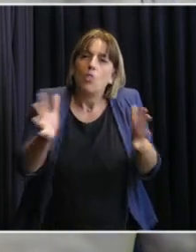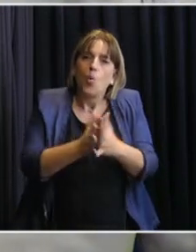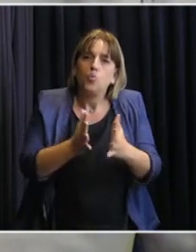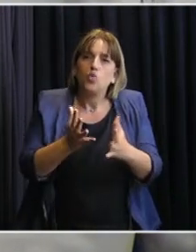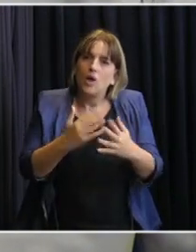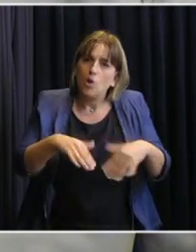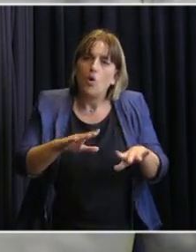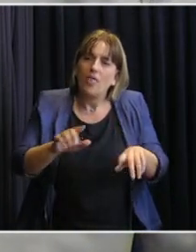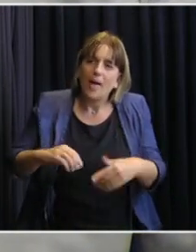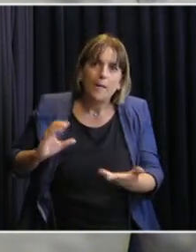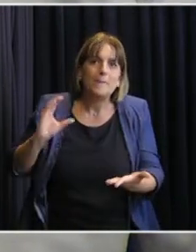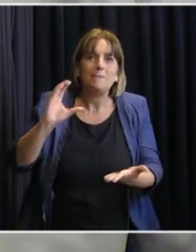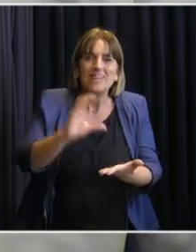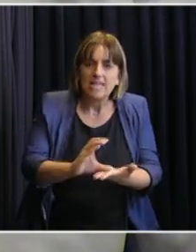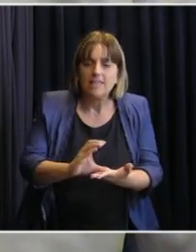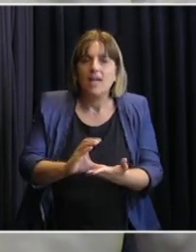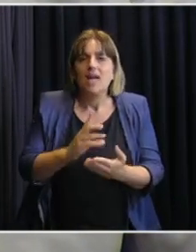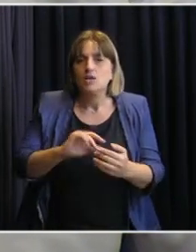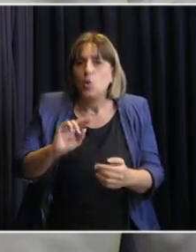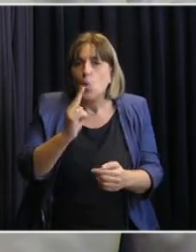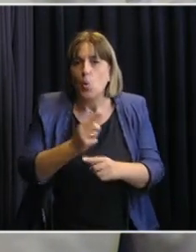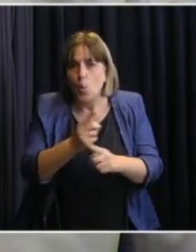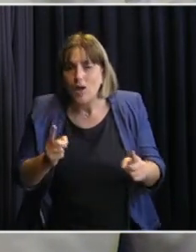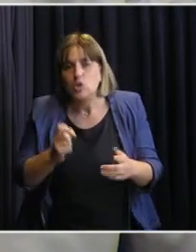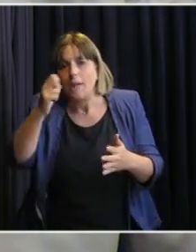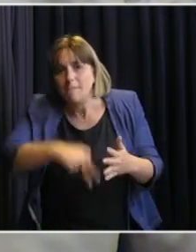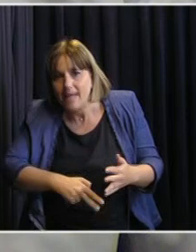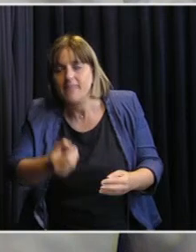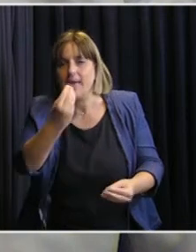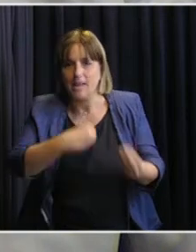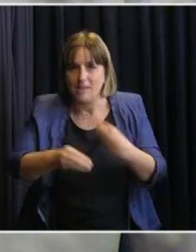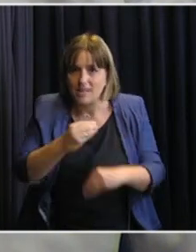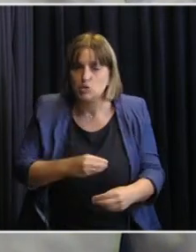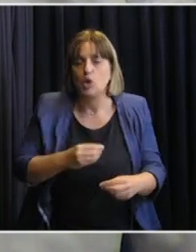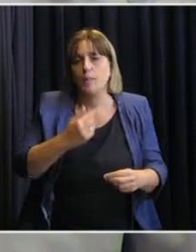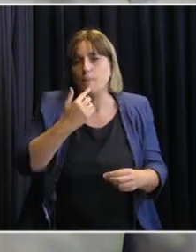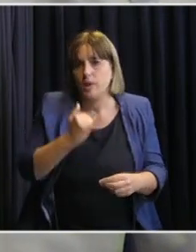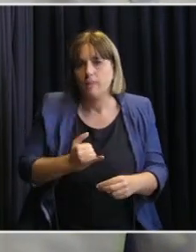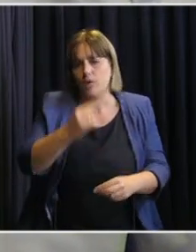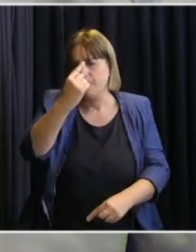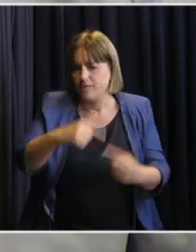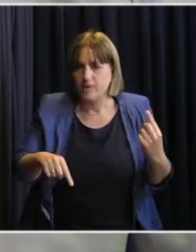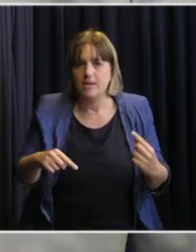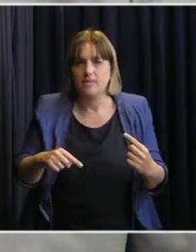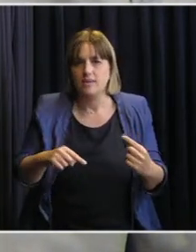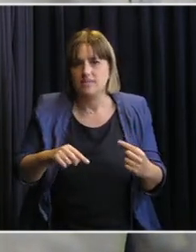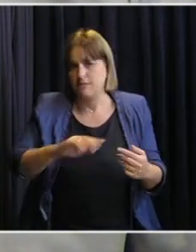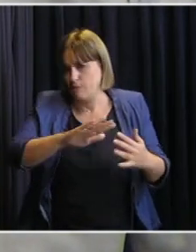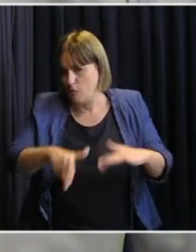reforzar la partida a aquellos uruguayos que deciden partir de la alimentación en todas sus